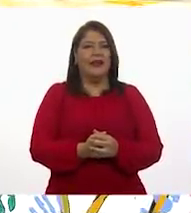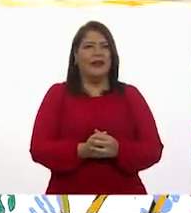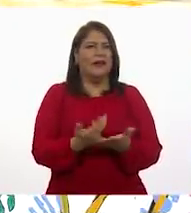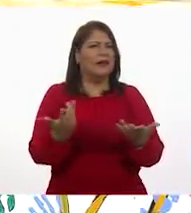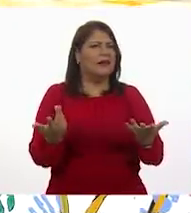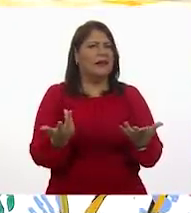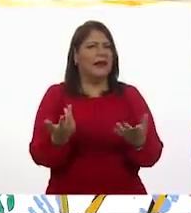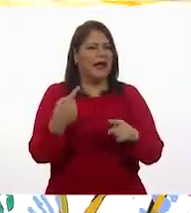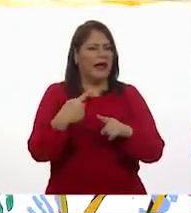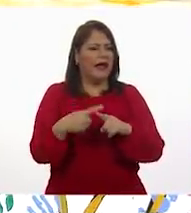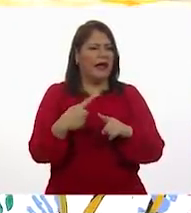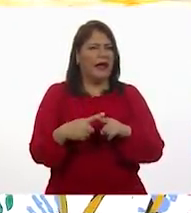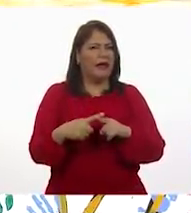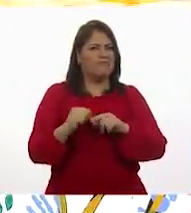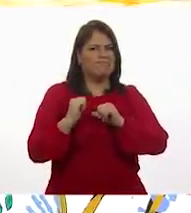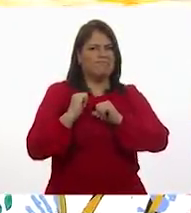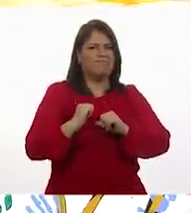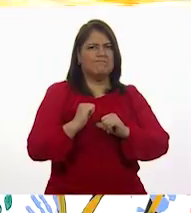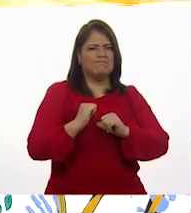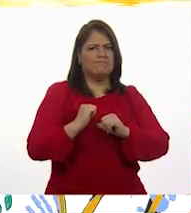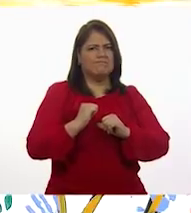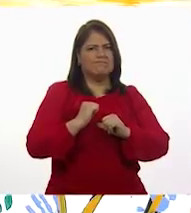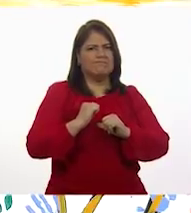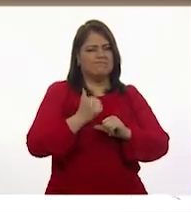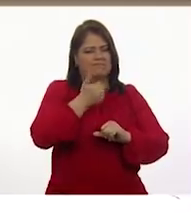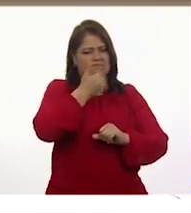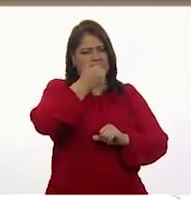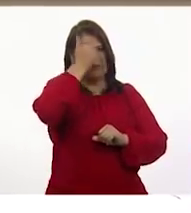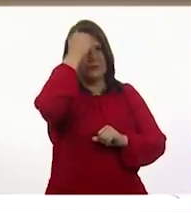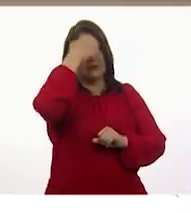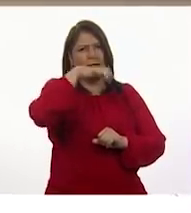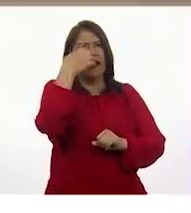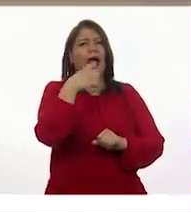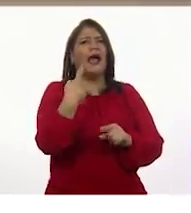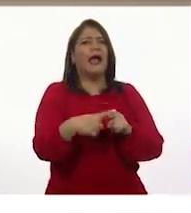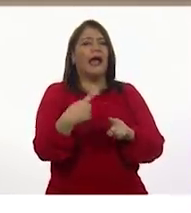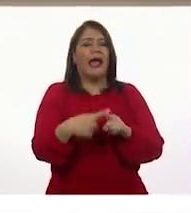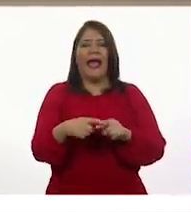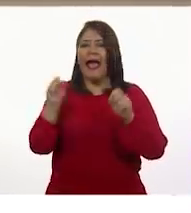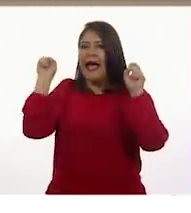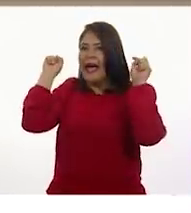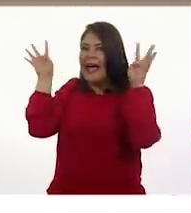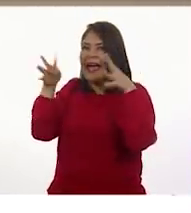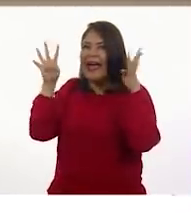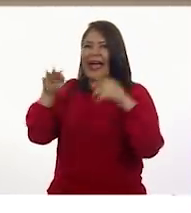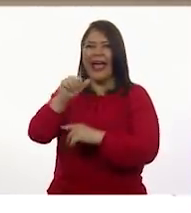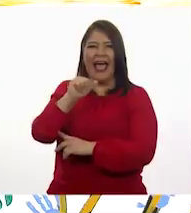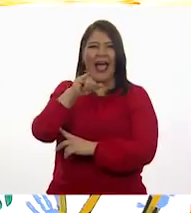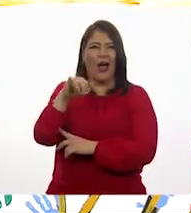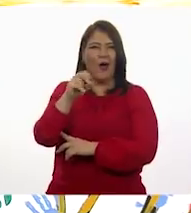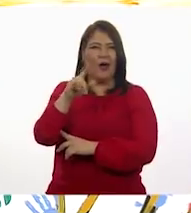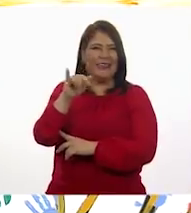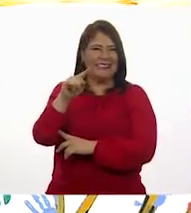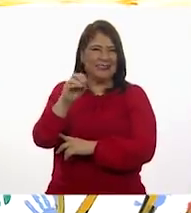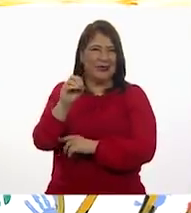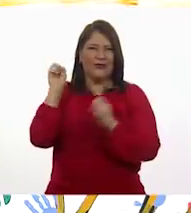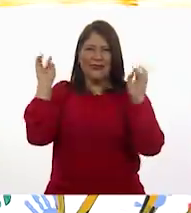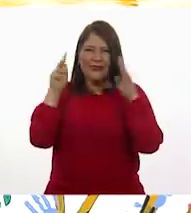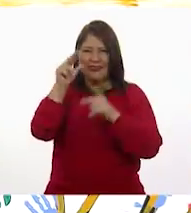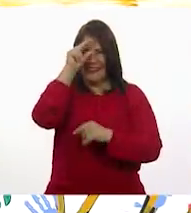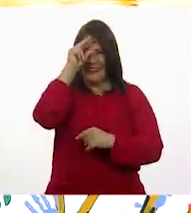es el experto en esa materia? ¡Ajo, listo! ¡Muy bien! ¡Vamos a